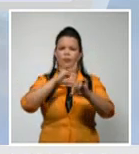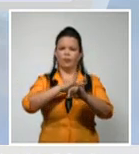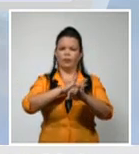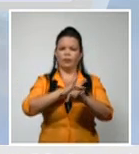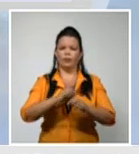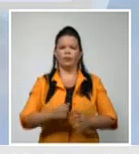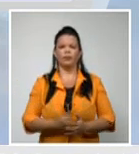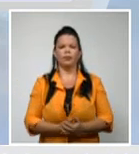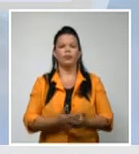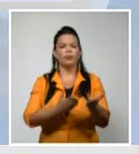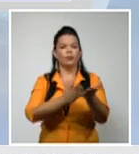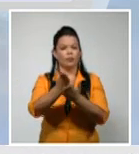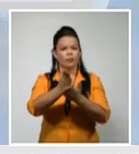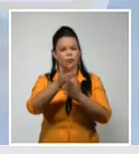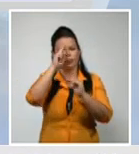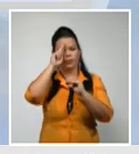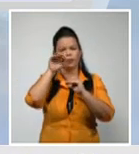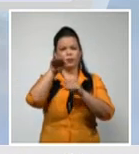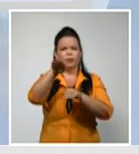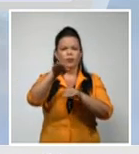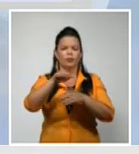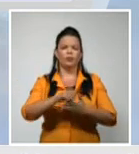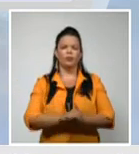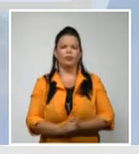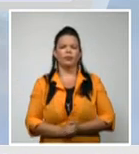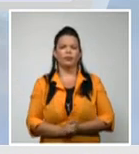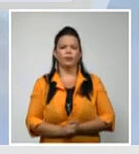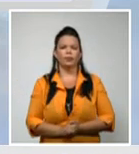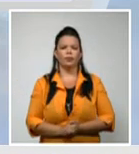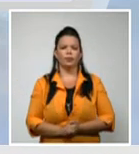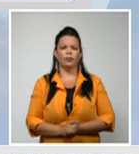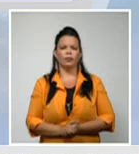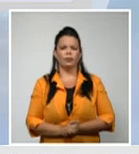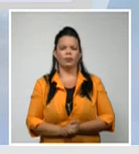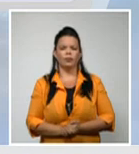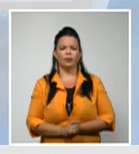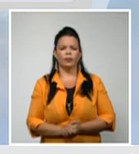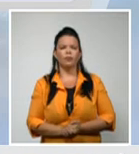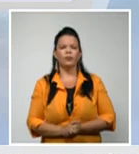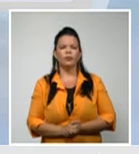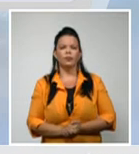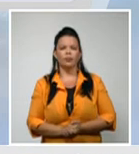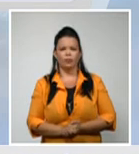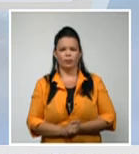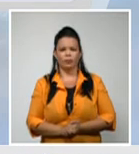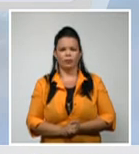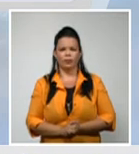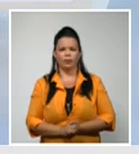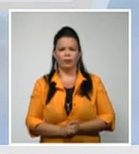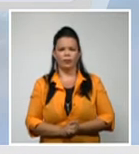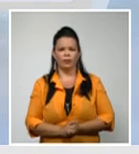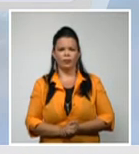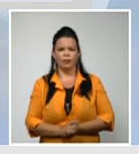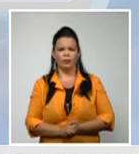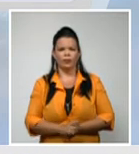se mantiene ingresado un número todavía importante de casos,